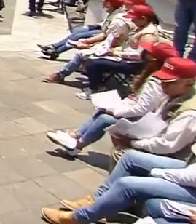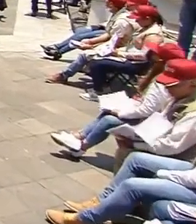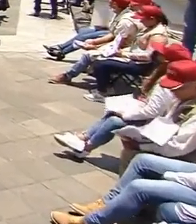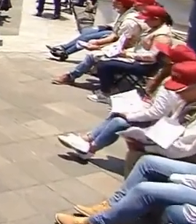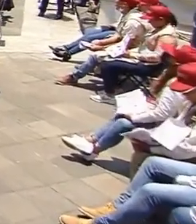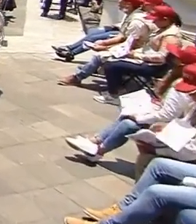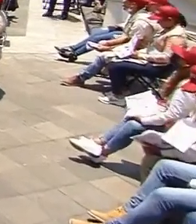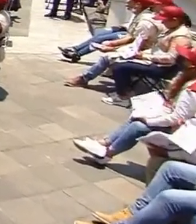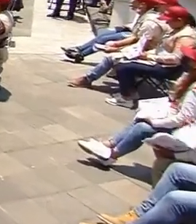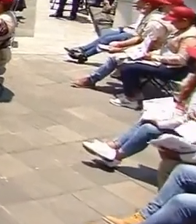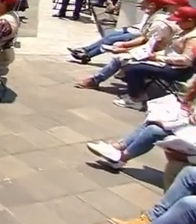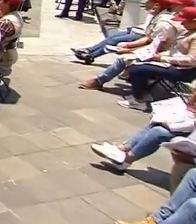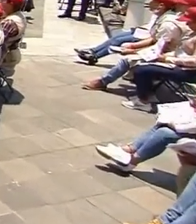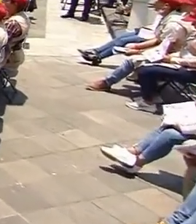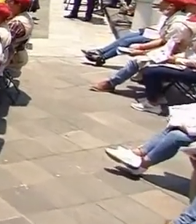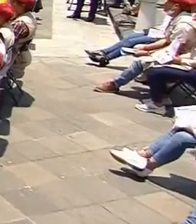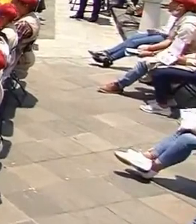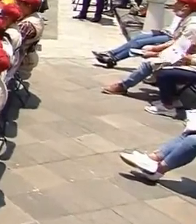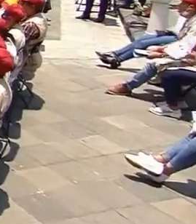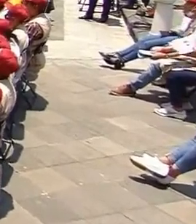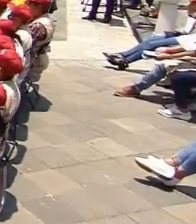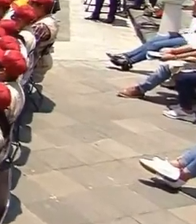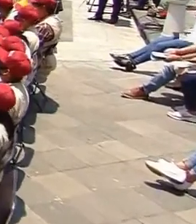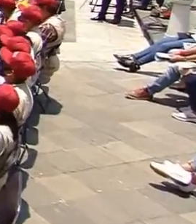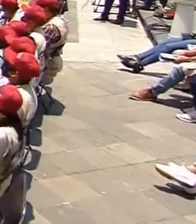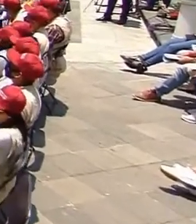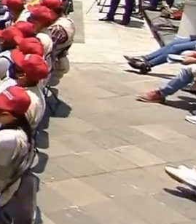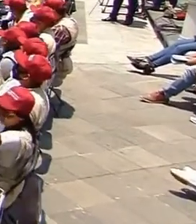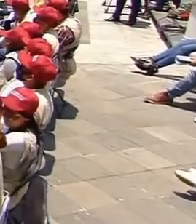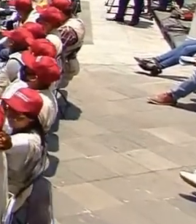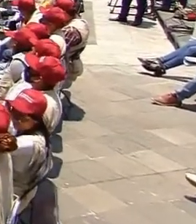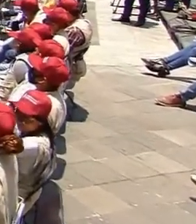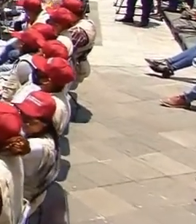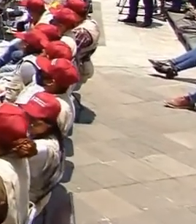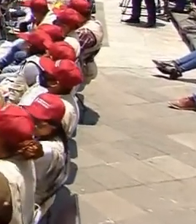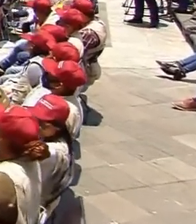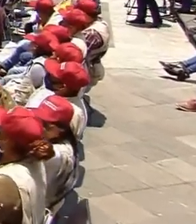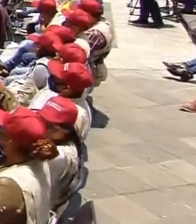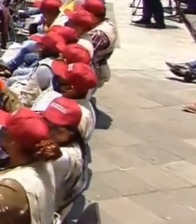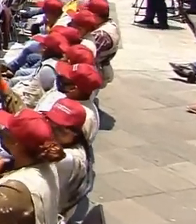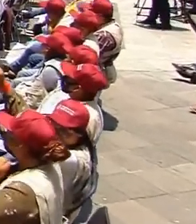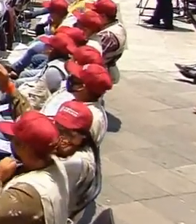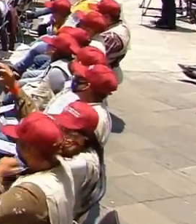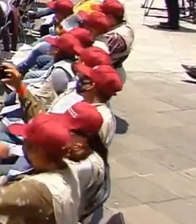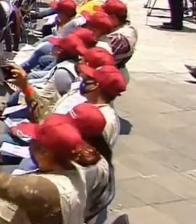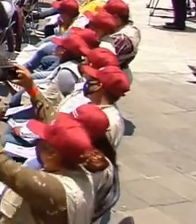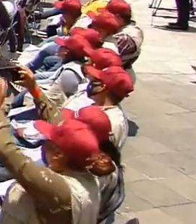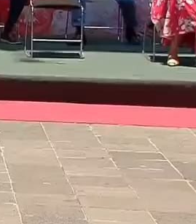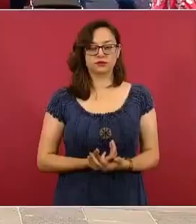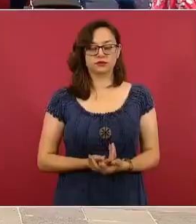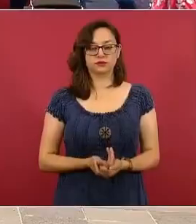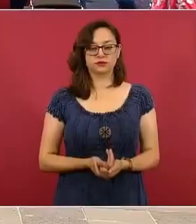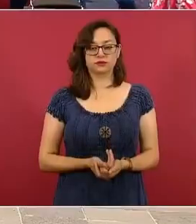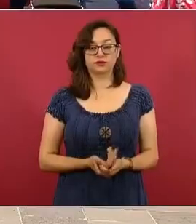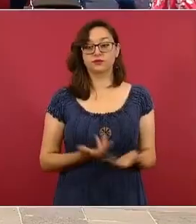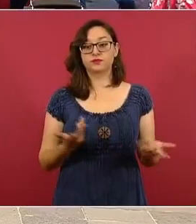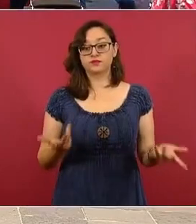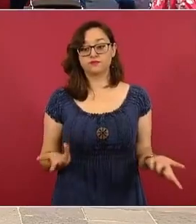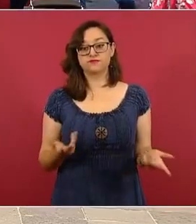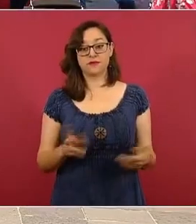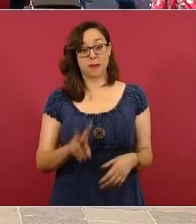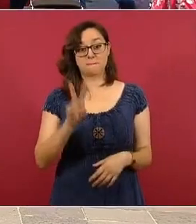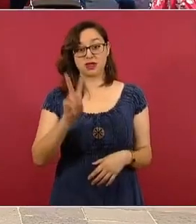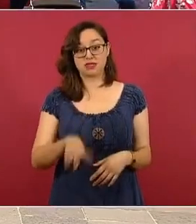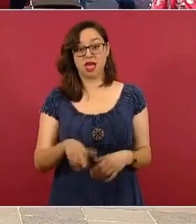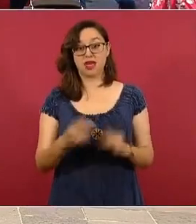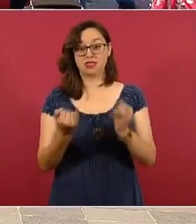que para meter toda la producción comercial y sobre todo la